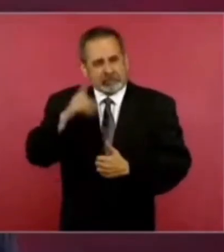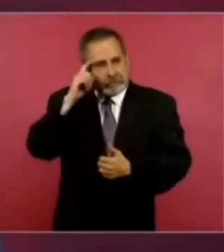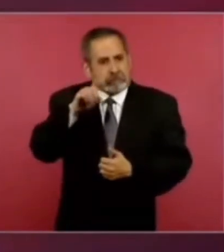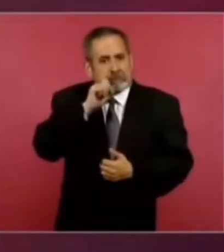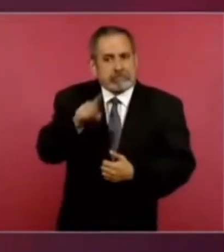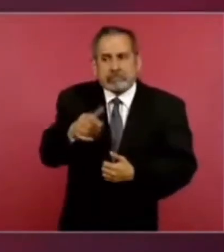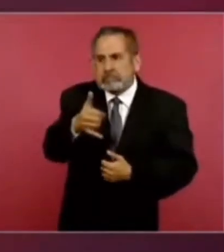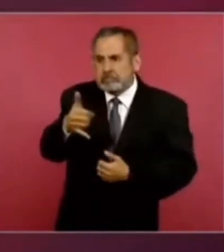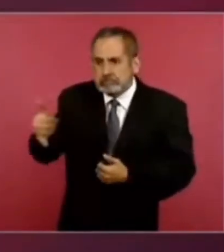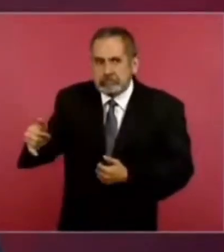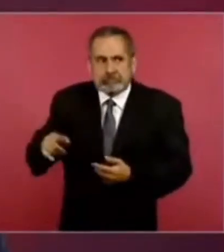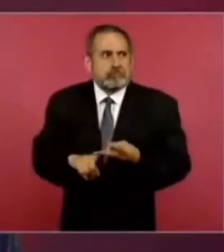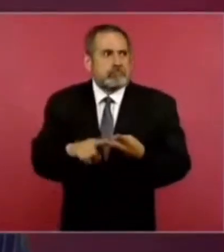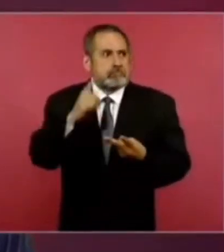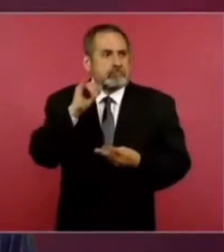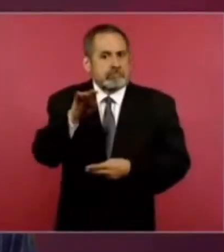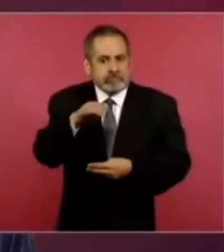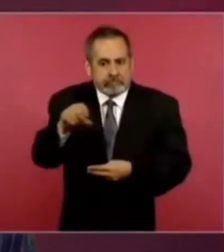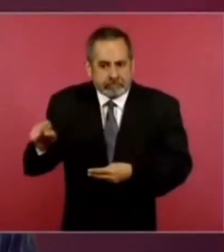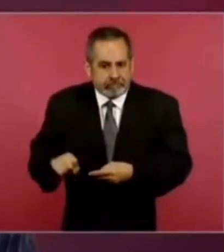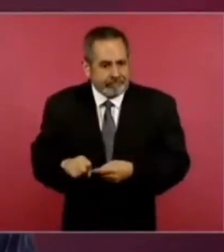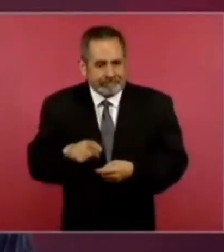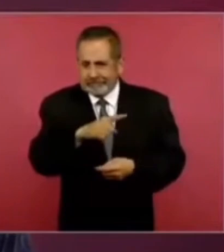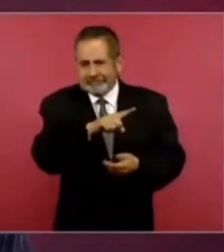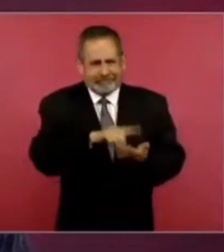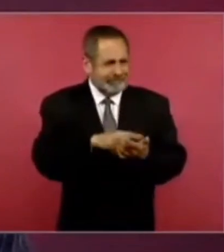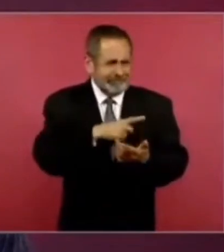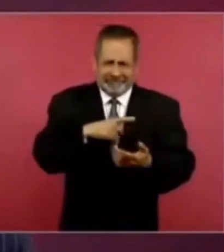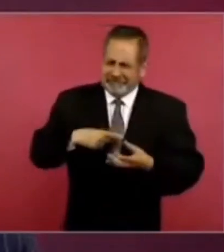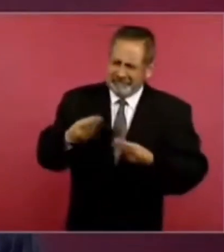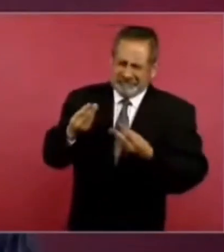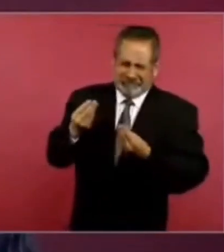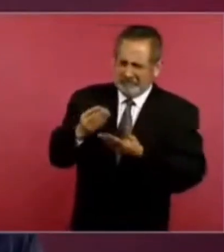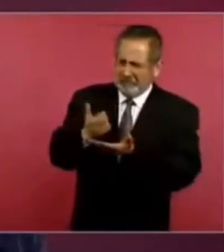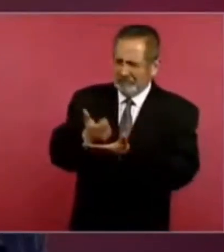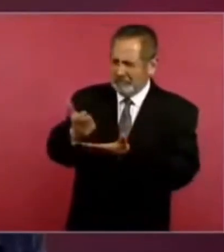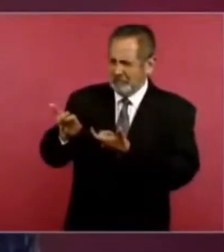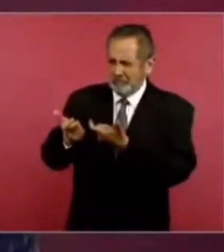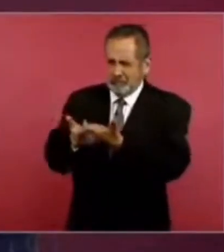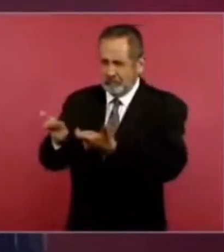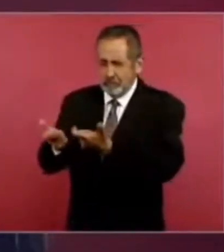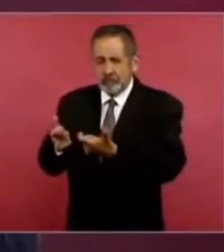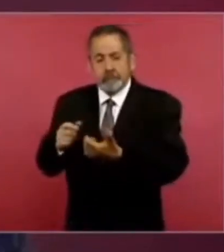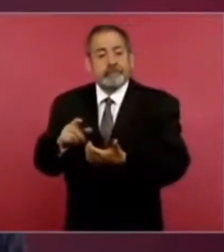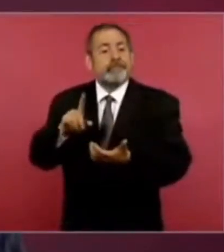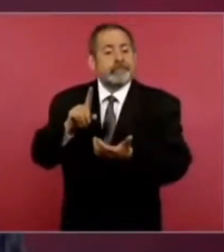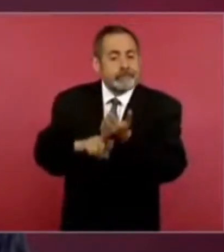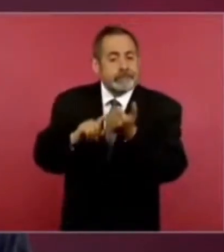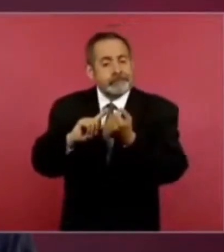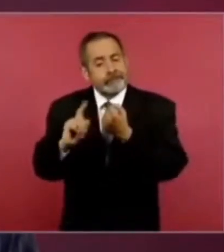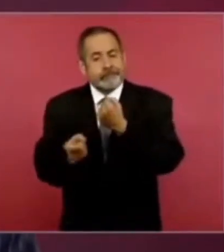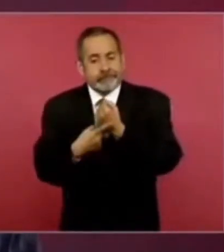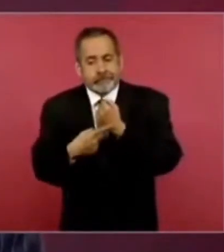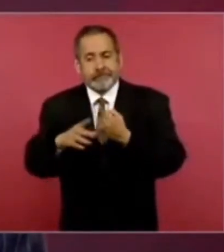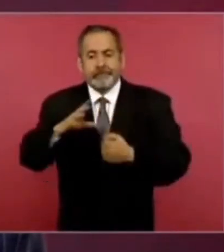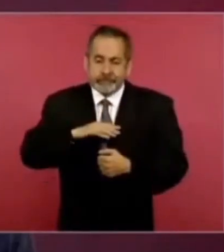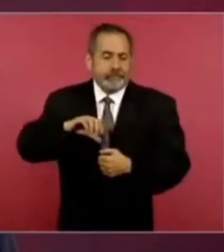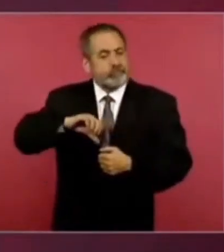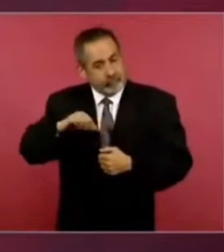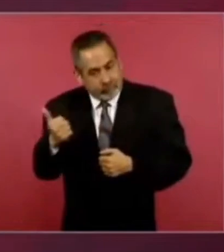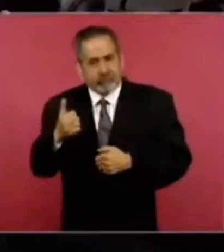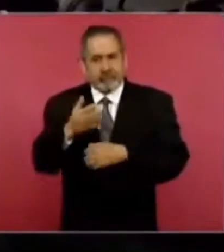el que se trasladen ya estas empresas que ya están operando en el